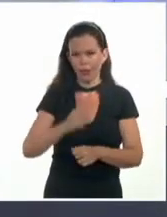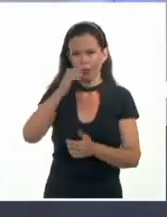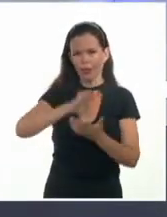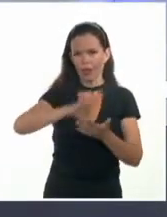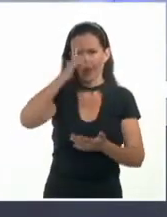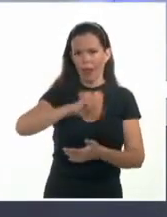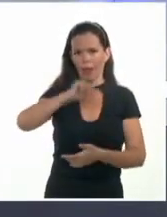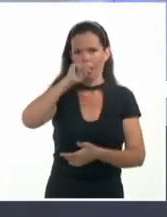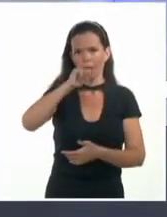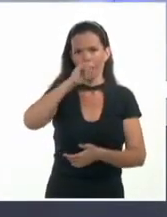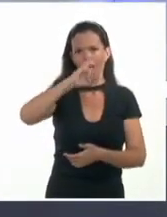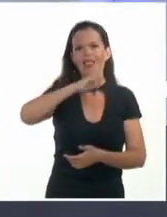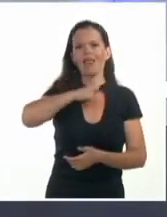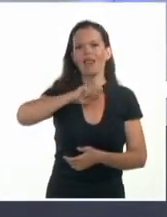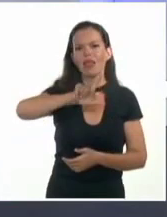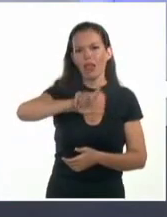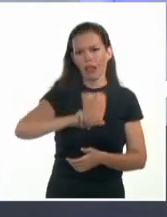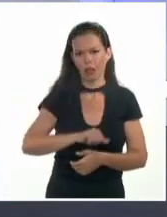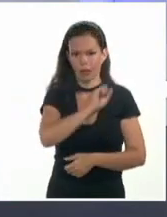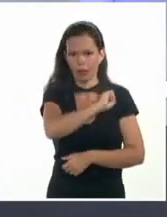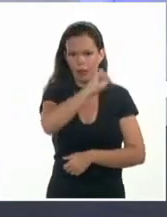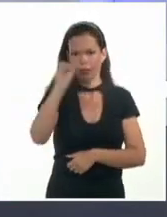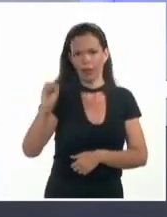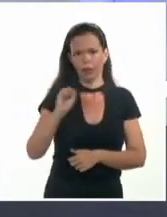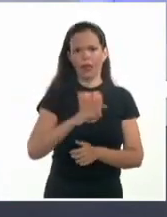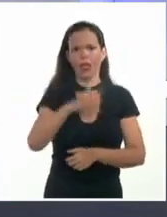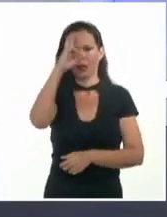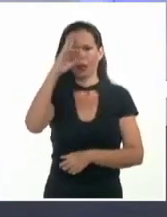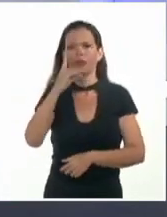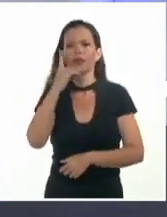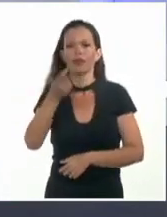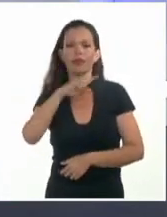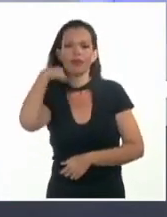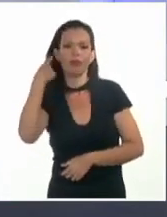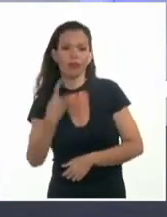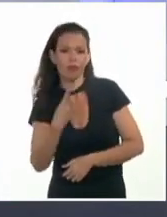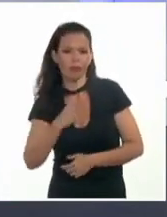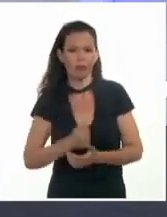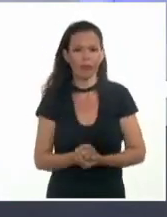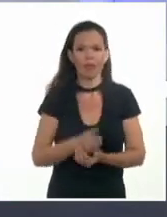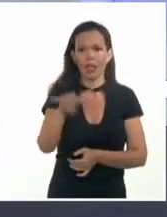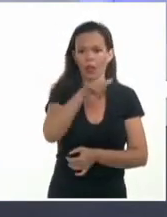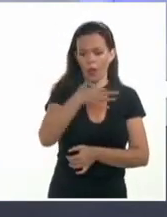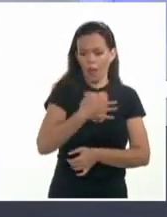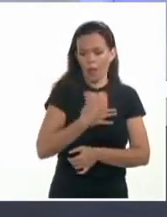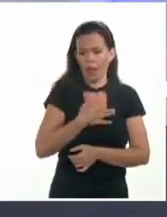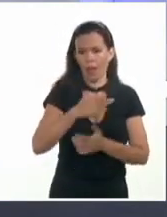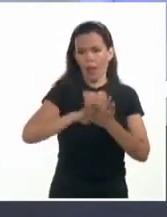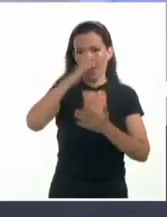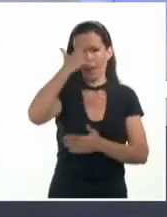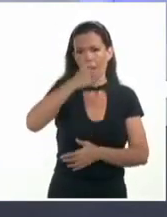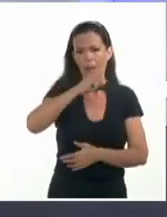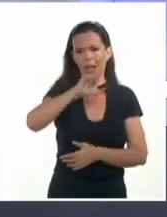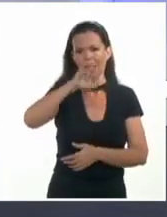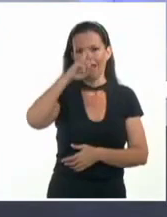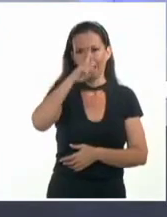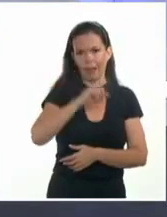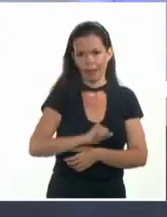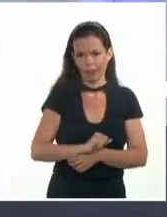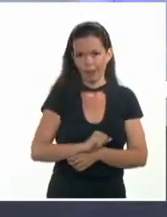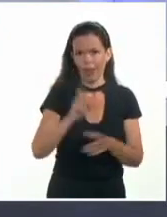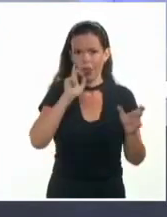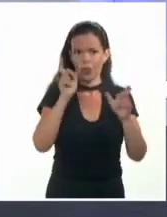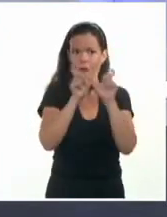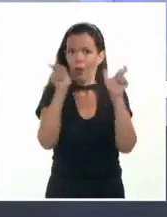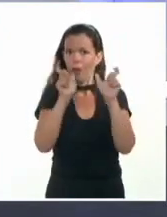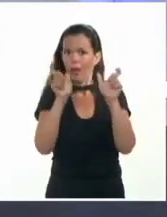73 kilogramos ante el dominicano Antonio Tornal. También hubo medallas para Maylin del Toro. Esto, sorpresivo el resultado, ante la